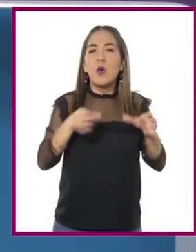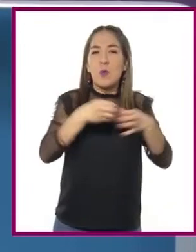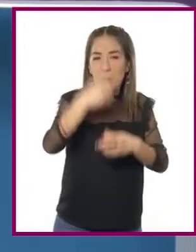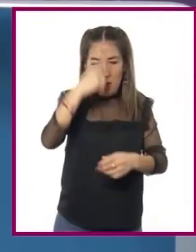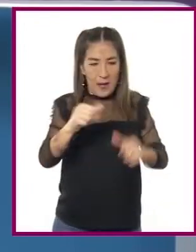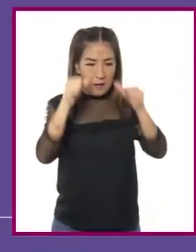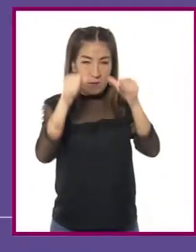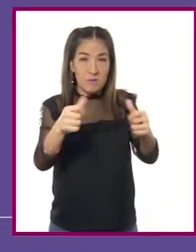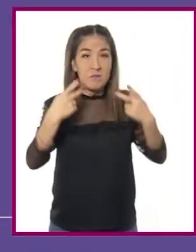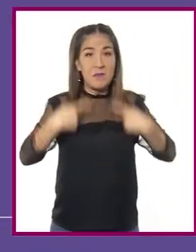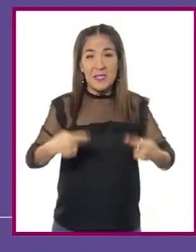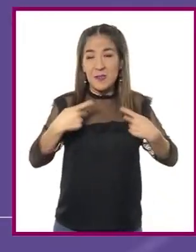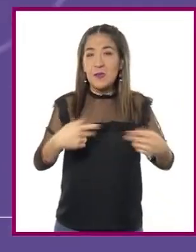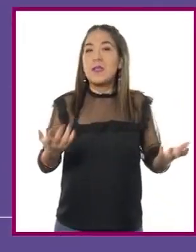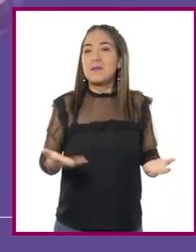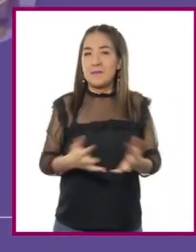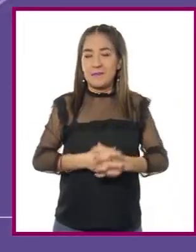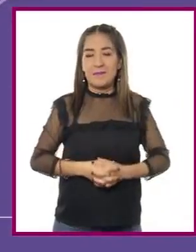país?